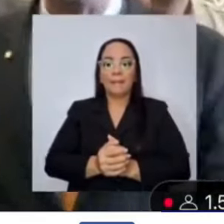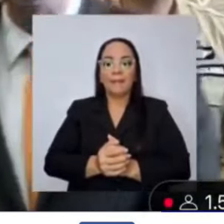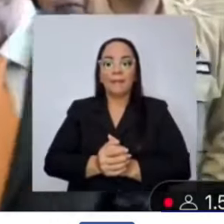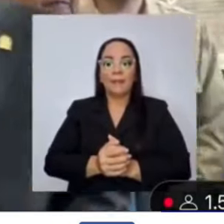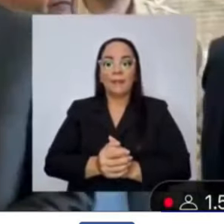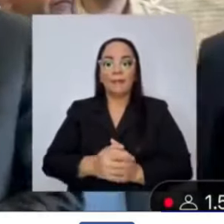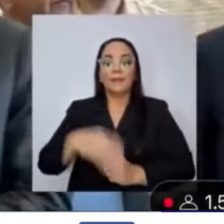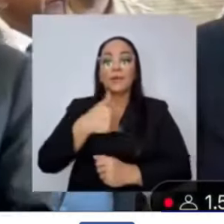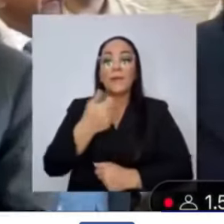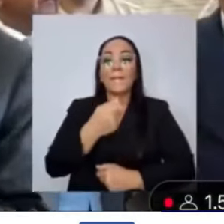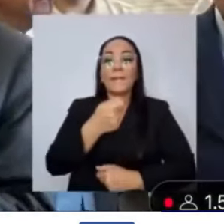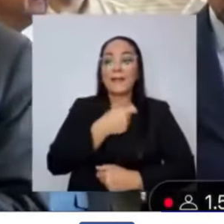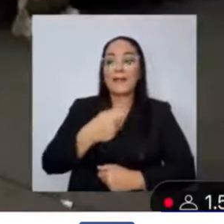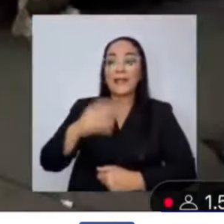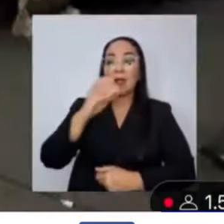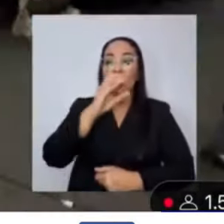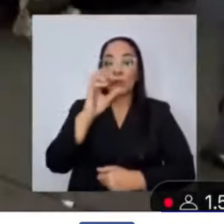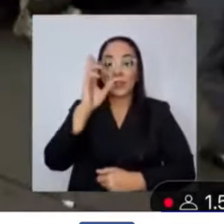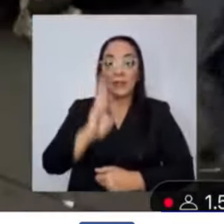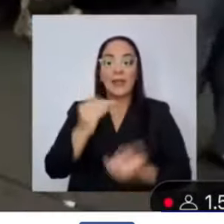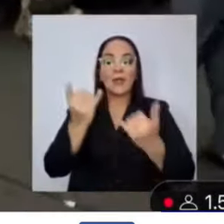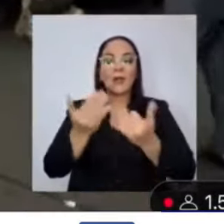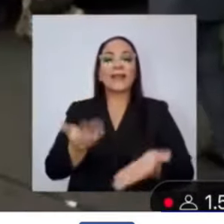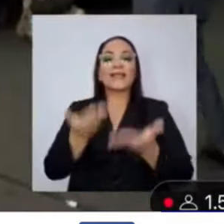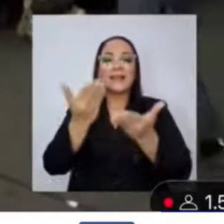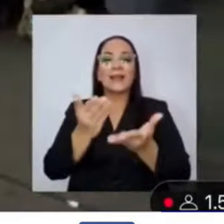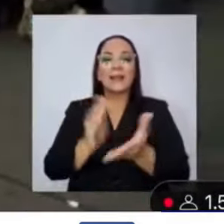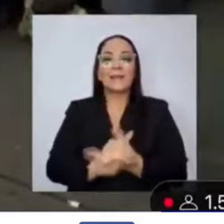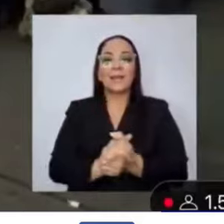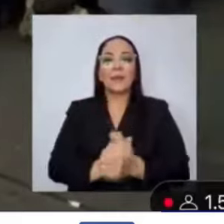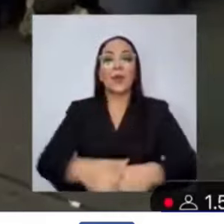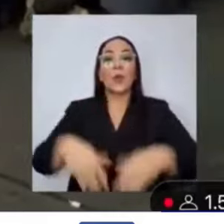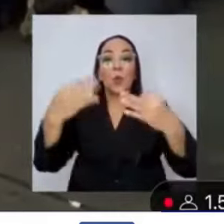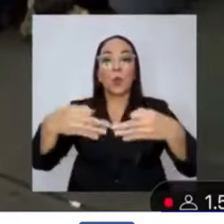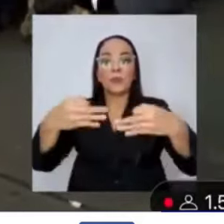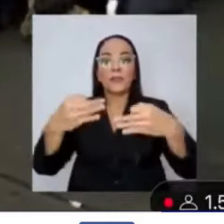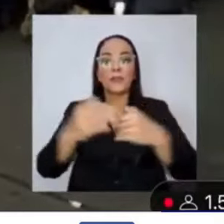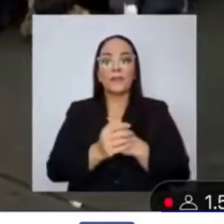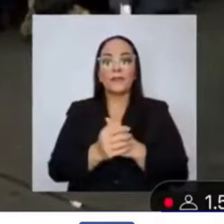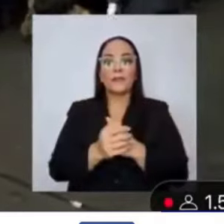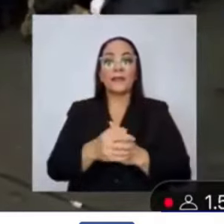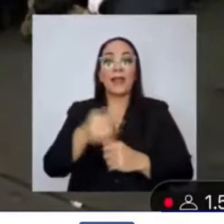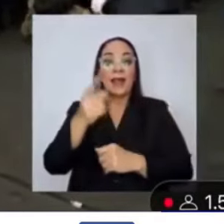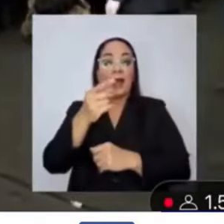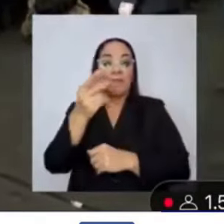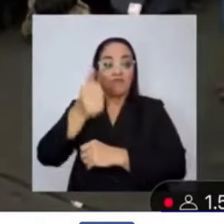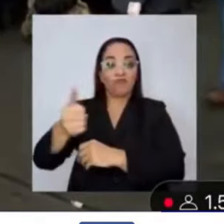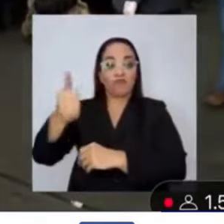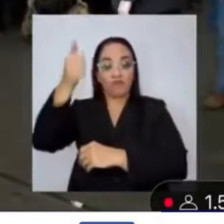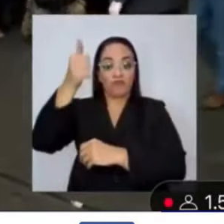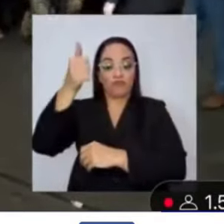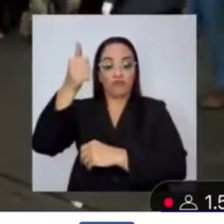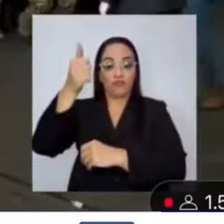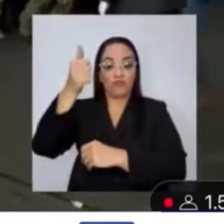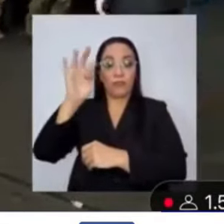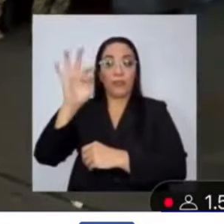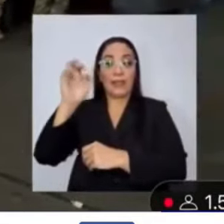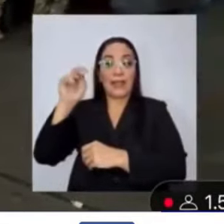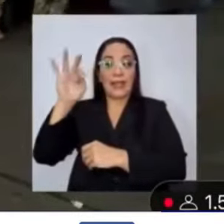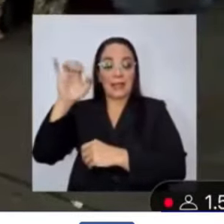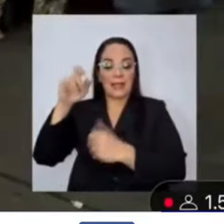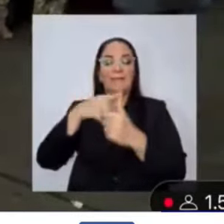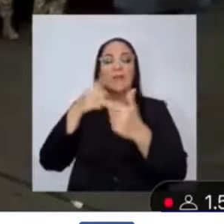El señor presidente de la República de seguido entregará oficialmente al teniente coronel, al mayor de bomberos y